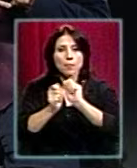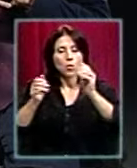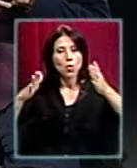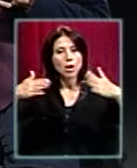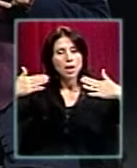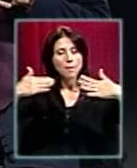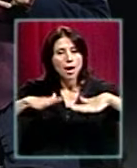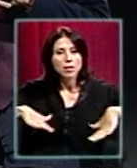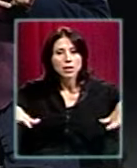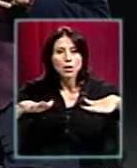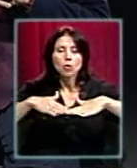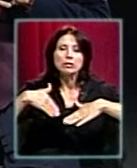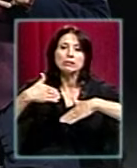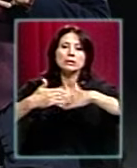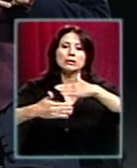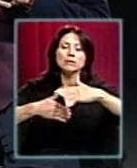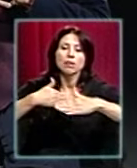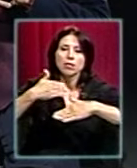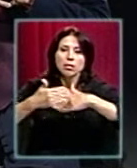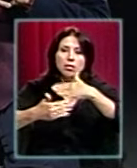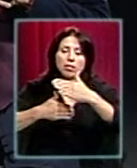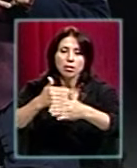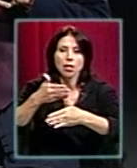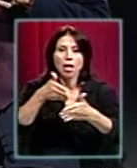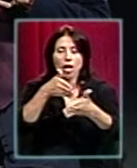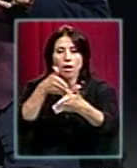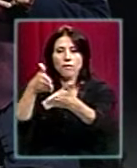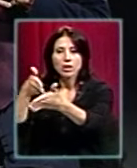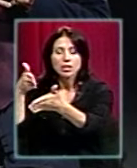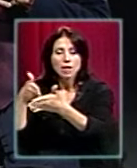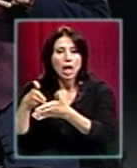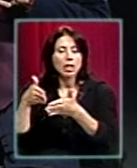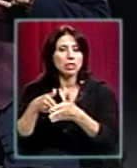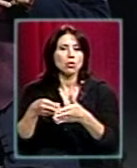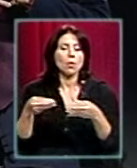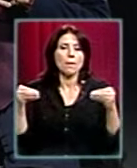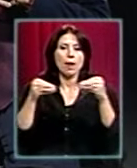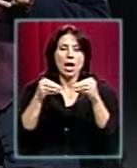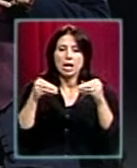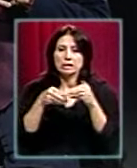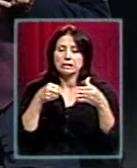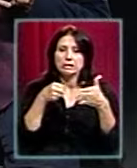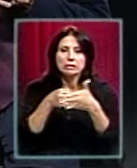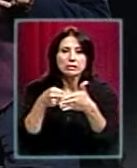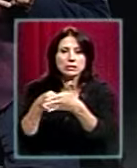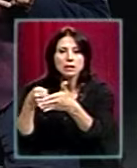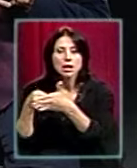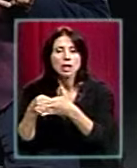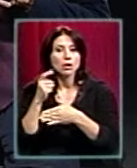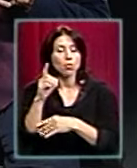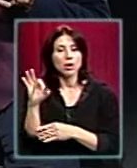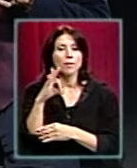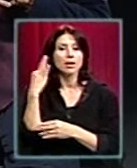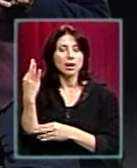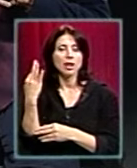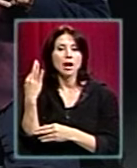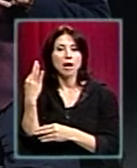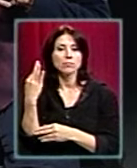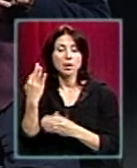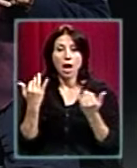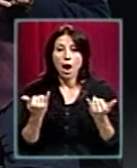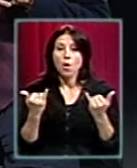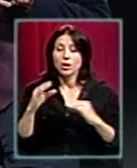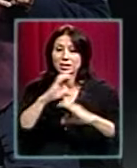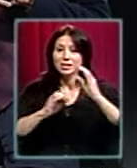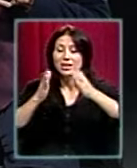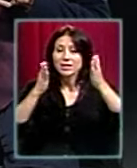va a ir afectando, desgraciadamente, de una manera más violenta, de una manera más extrema, de una manera inclusive los científicos están prediciendo